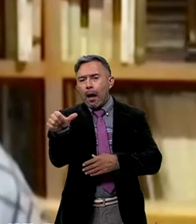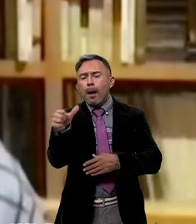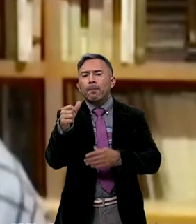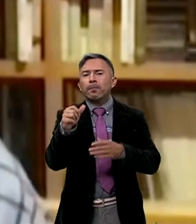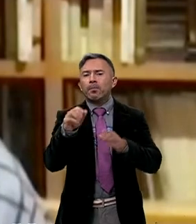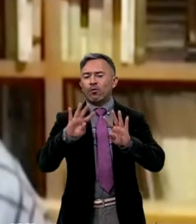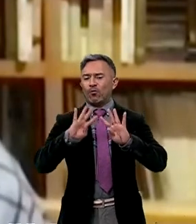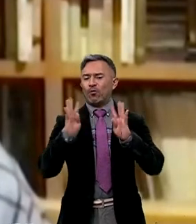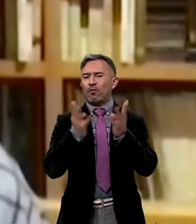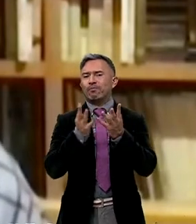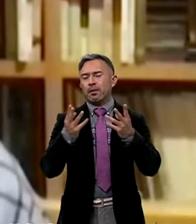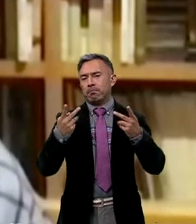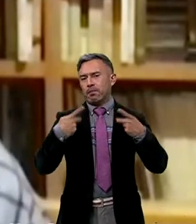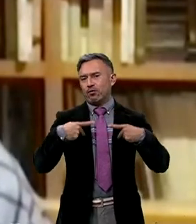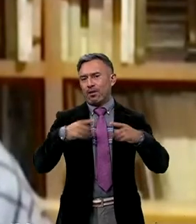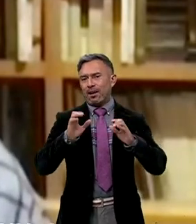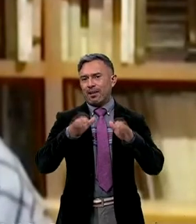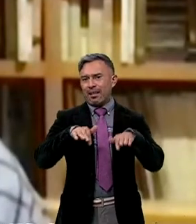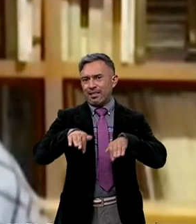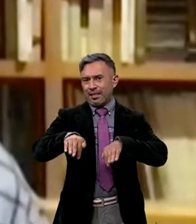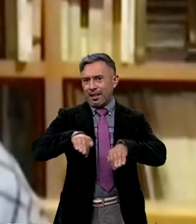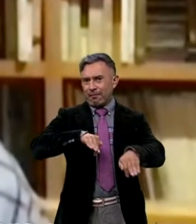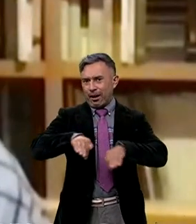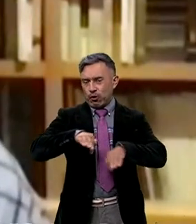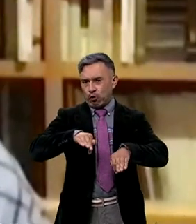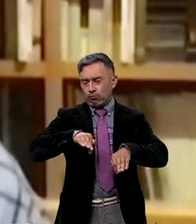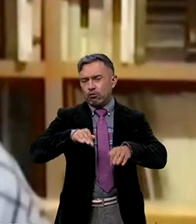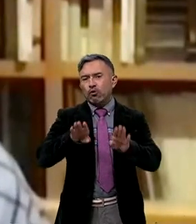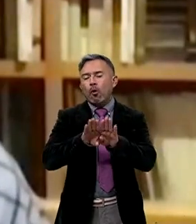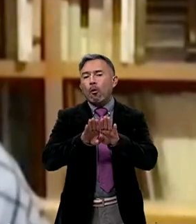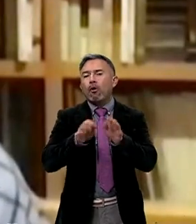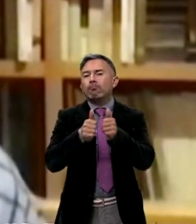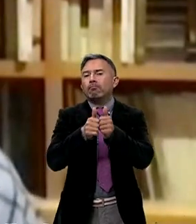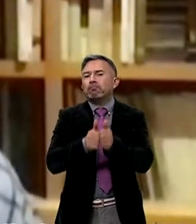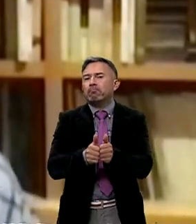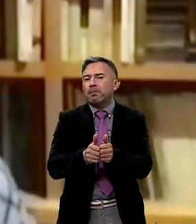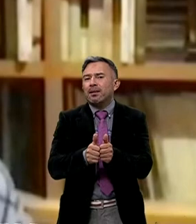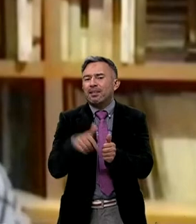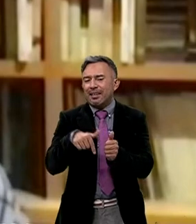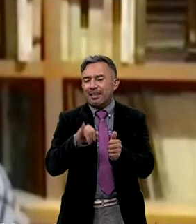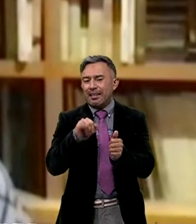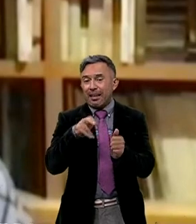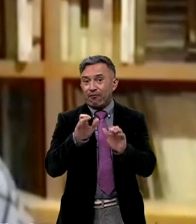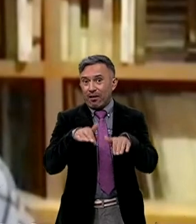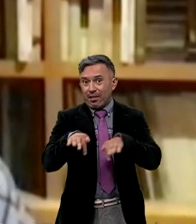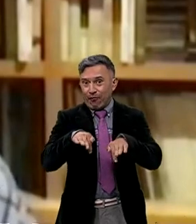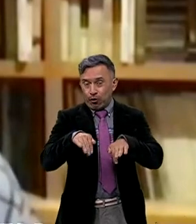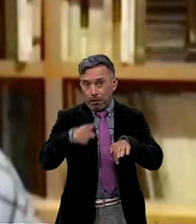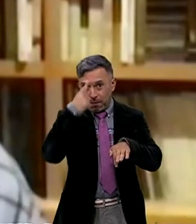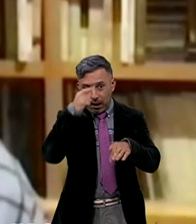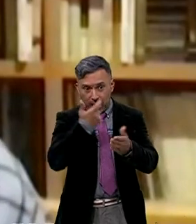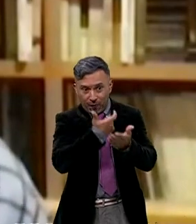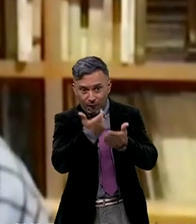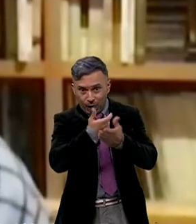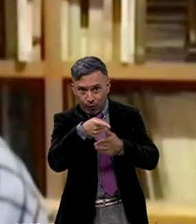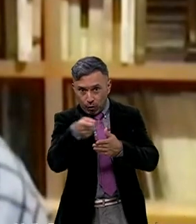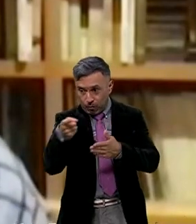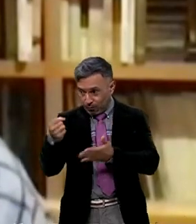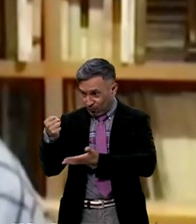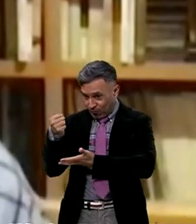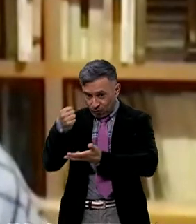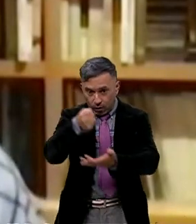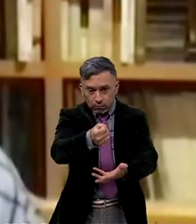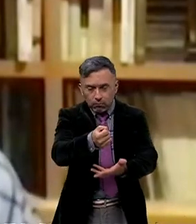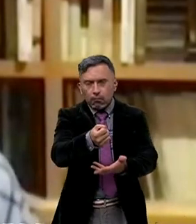los que trabajamos de manera permanente en el instituto nacional electoral así que eso es falaz